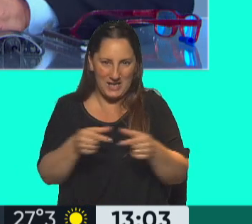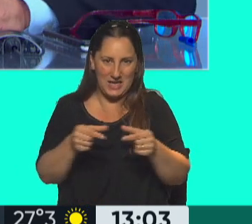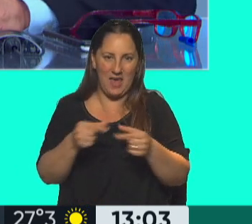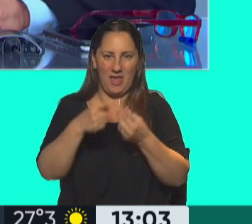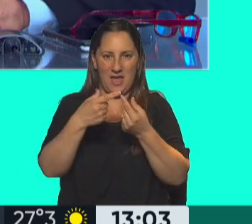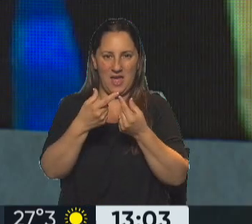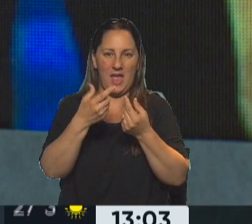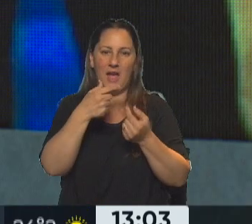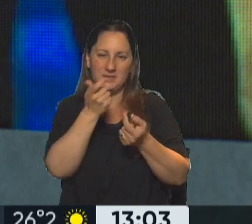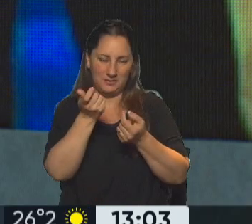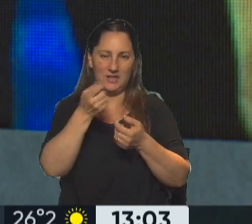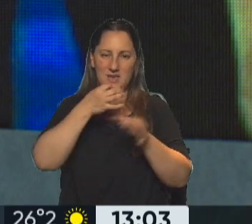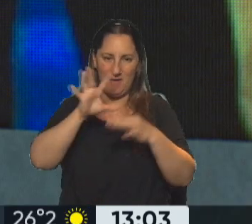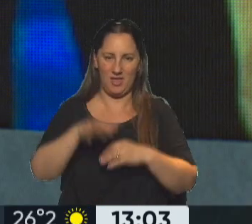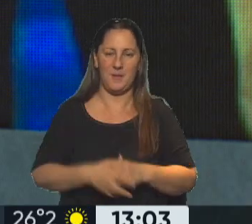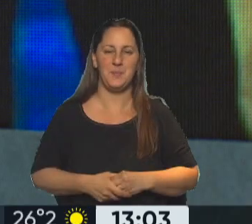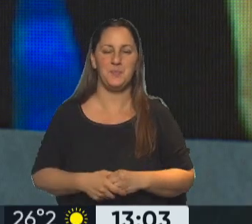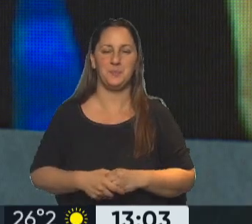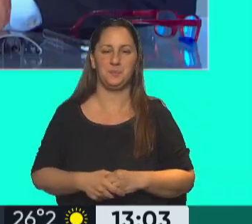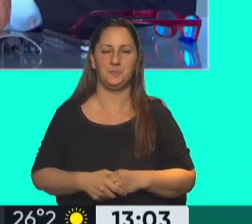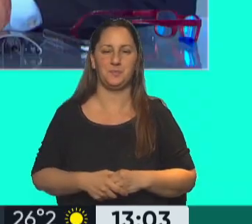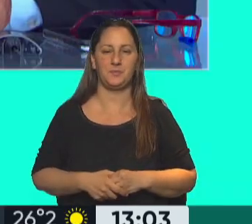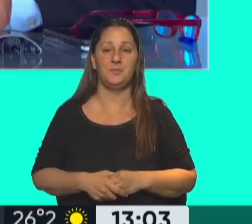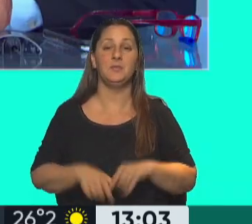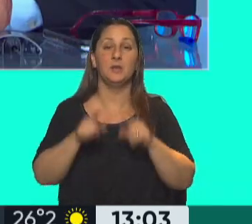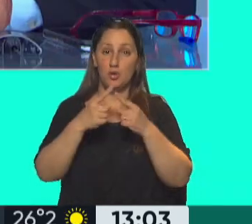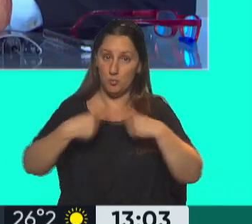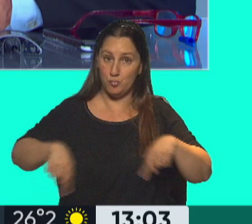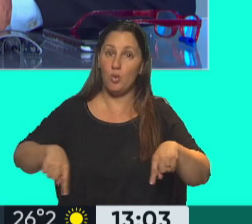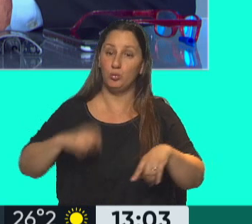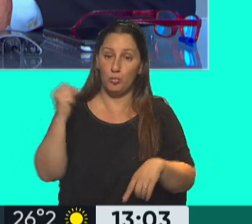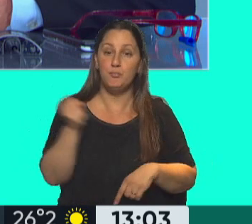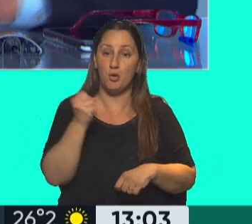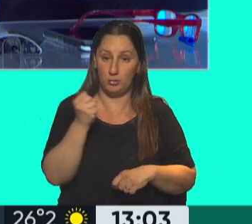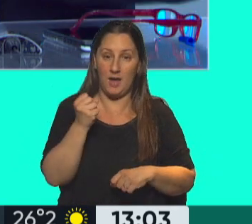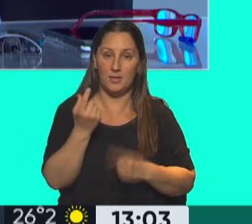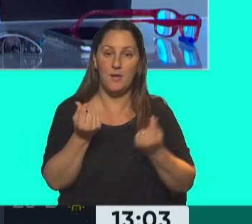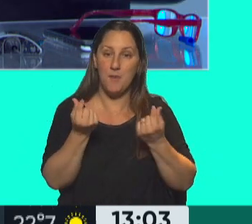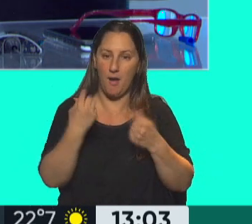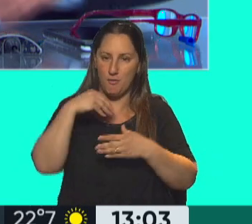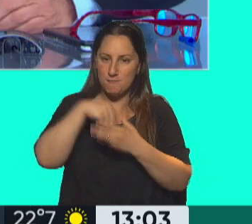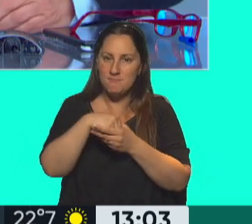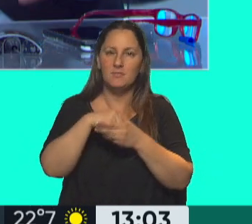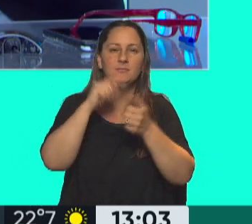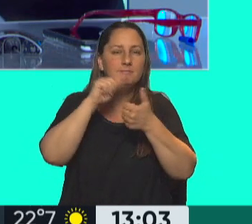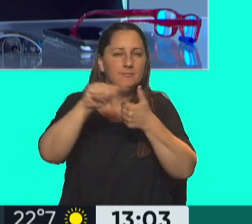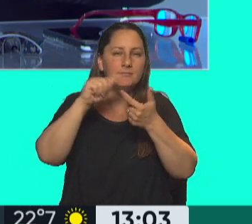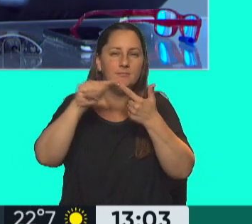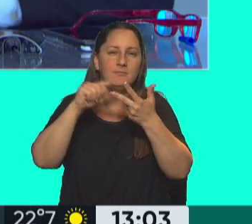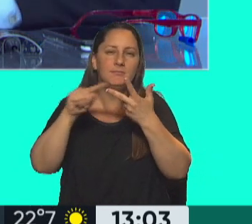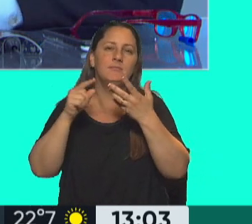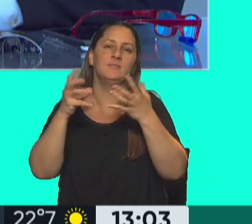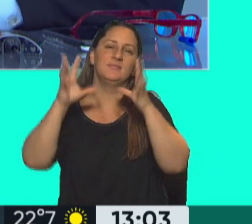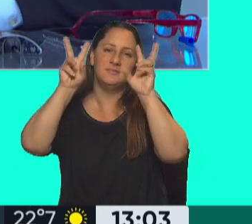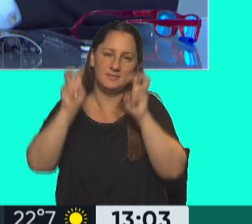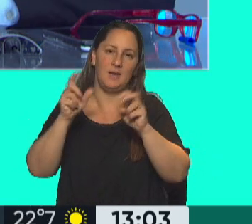venden en el comercio. Pero es un producto importante, es un valor importante dentro de lo que es el conjunto del complejo